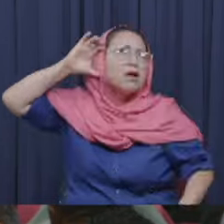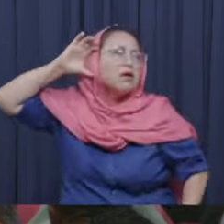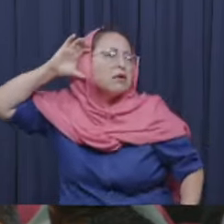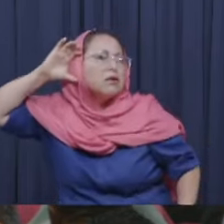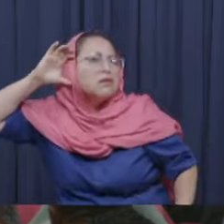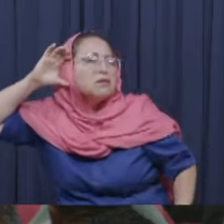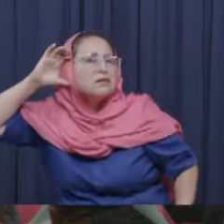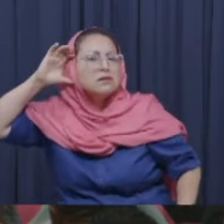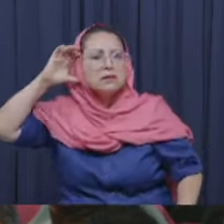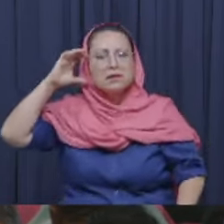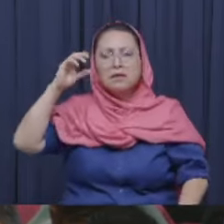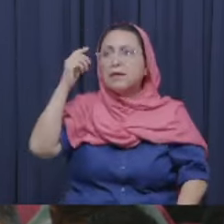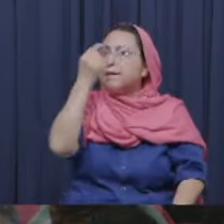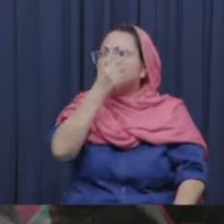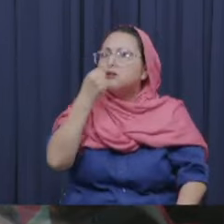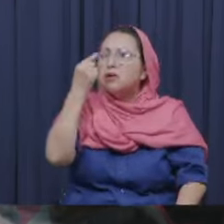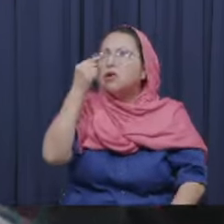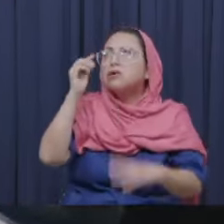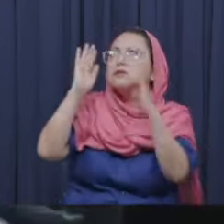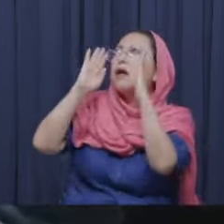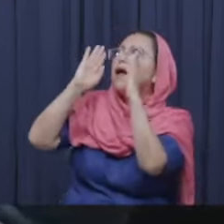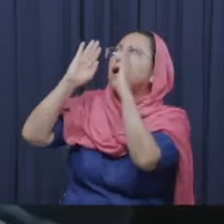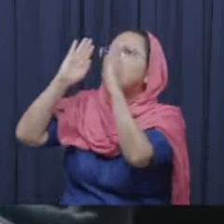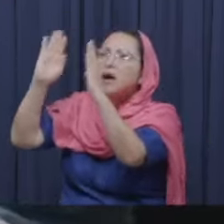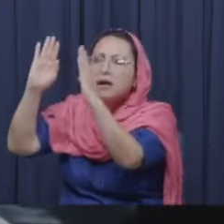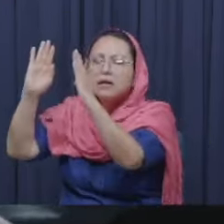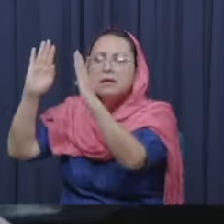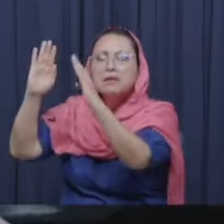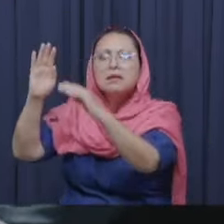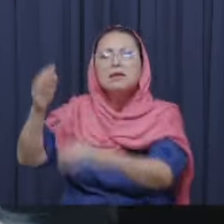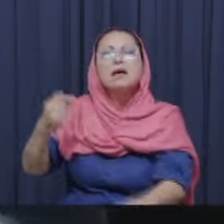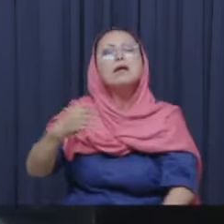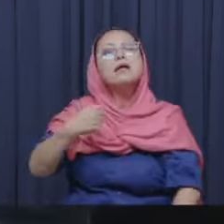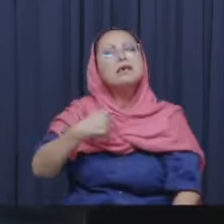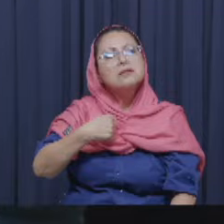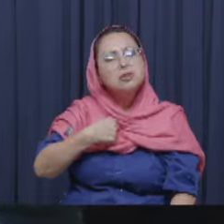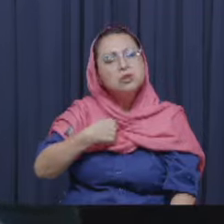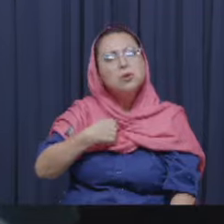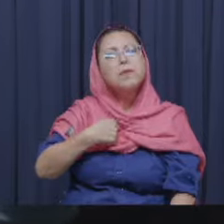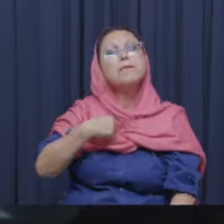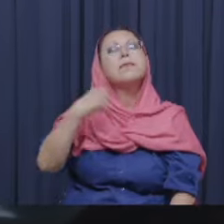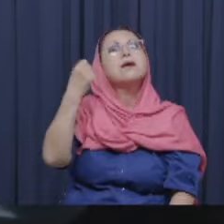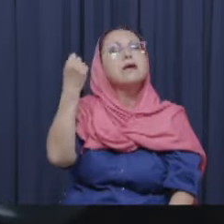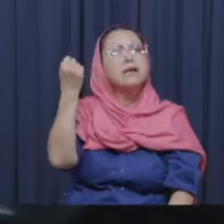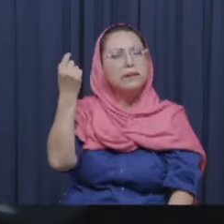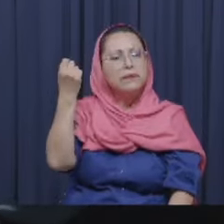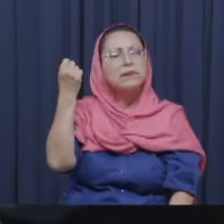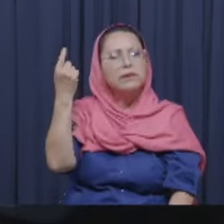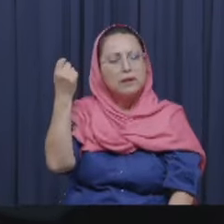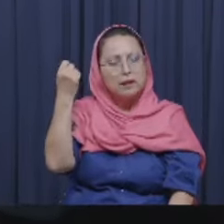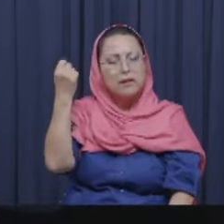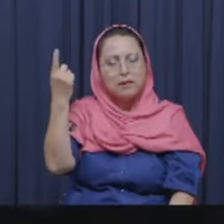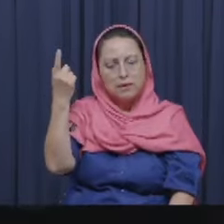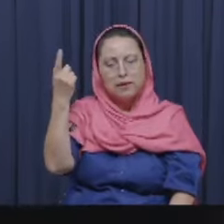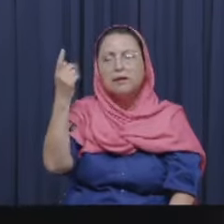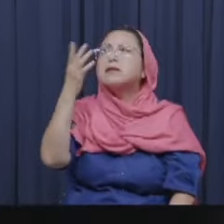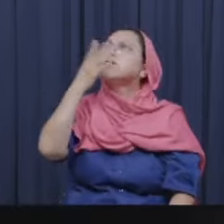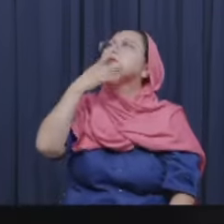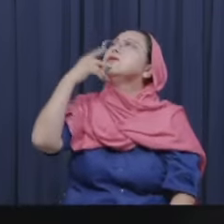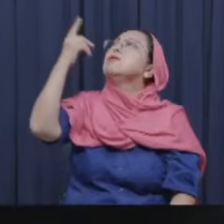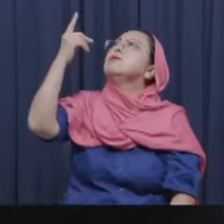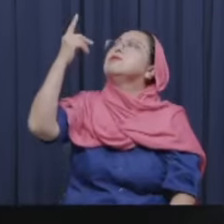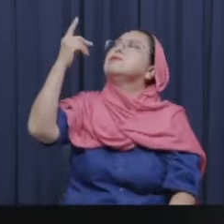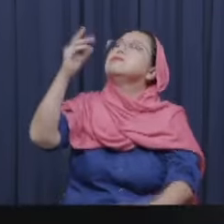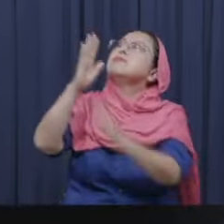ojos, nuestra boca, corazón, Señor, para que podamos entonces verdaderamente ser ministrados por ti.